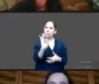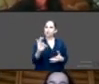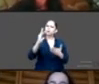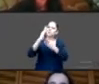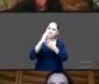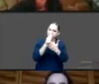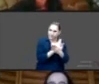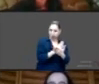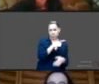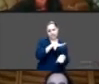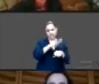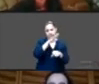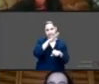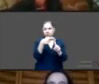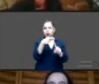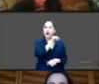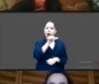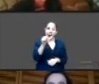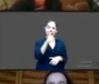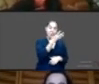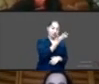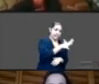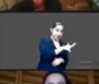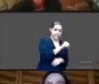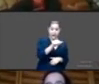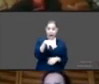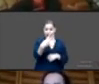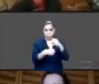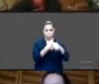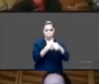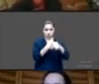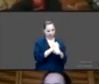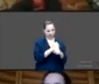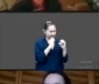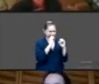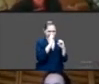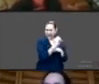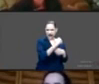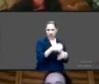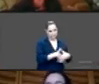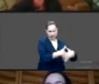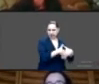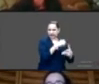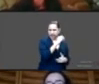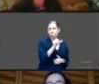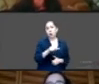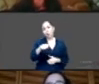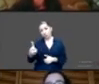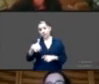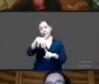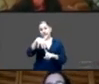erradicarlo en las chicas de 10 a 14 años de edad. La imagen que ven a la izquierda es la nueva imagen que vamos a estar